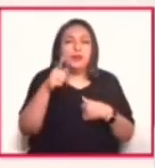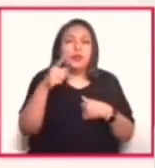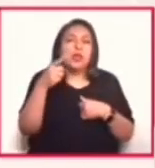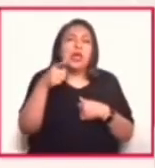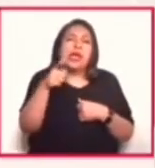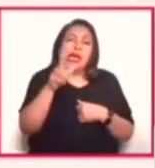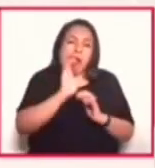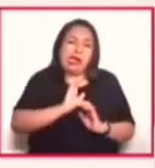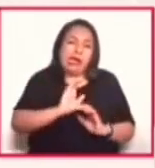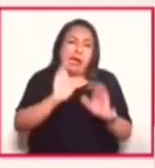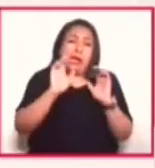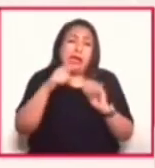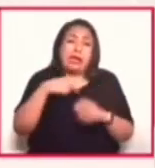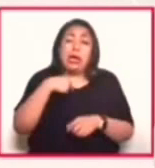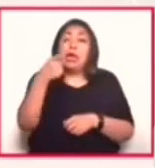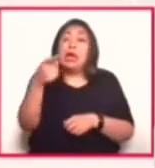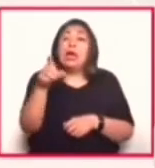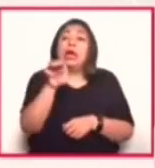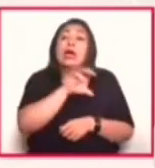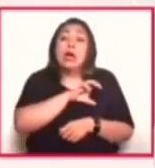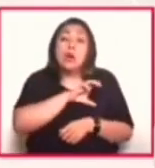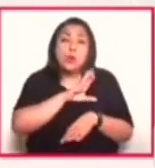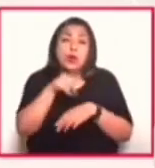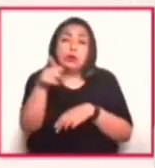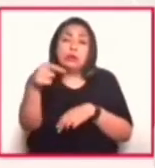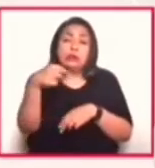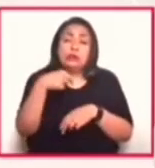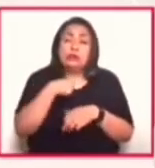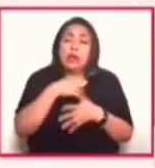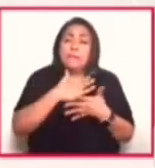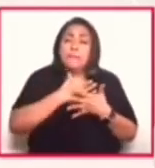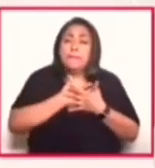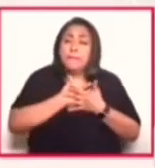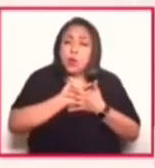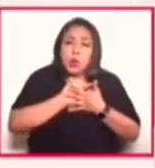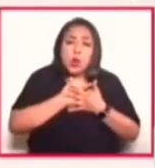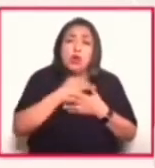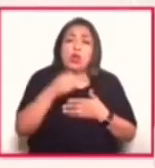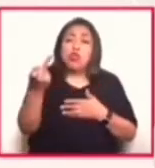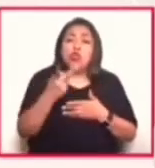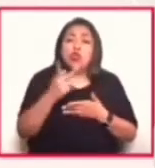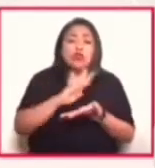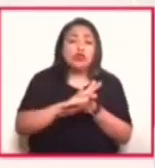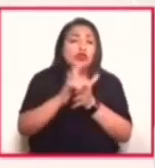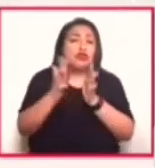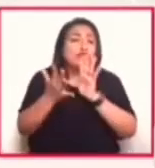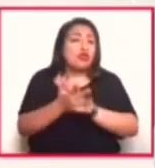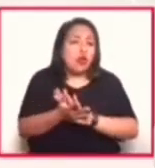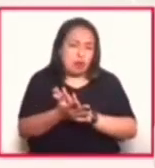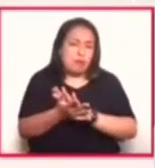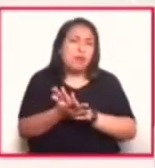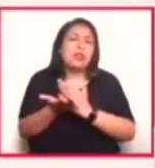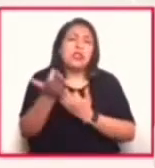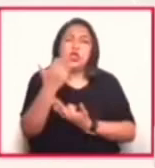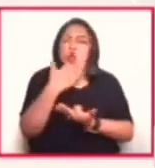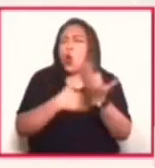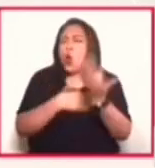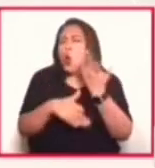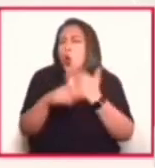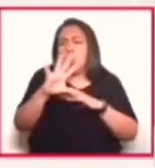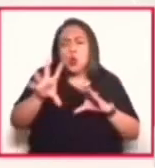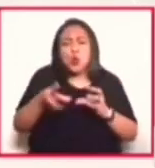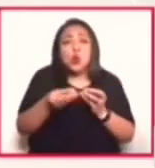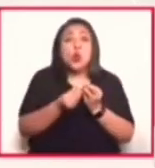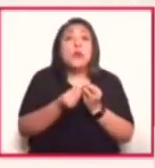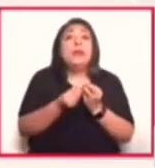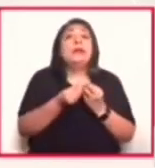porque sos mi amor, mi cómplice y todo. Y en